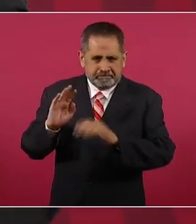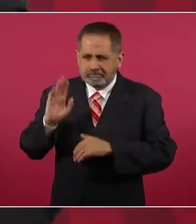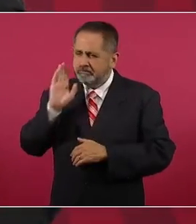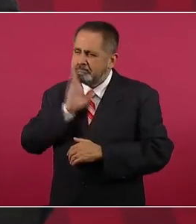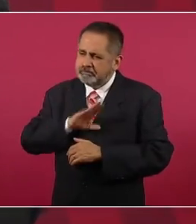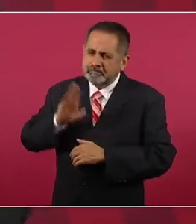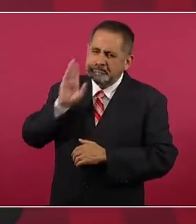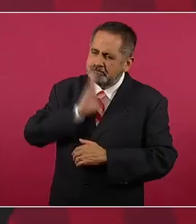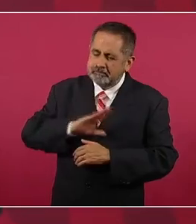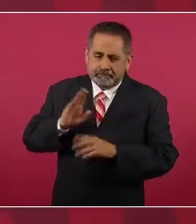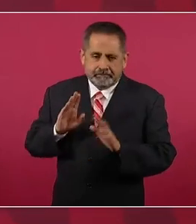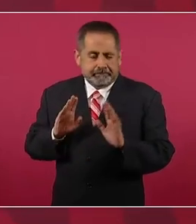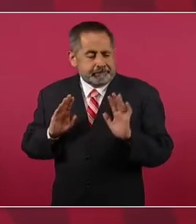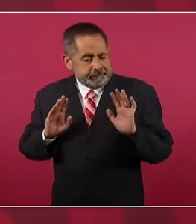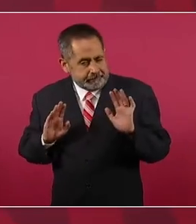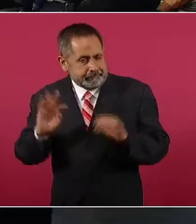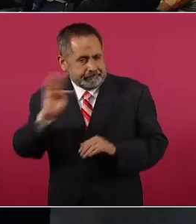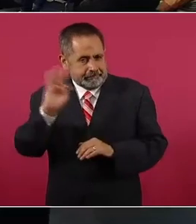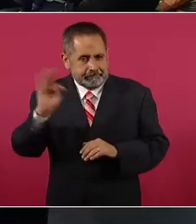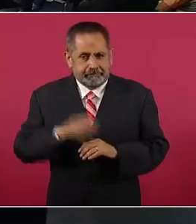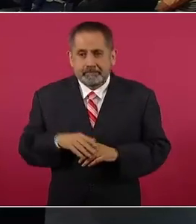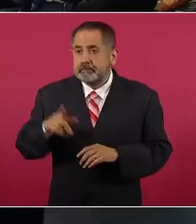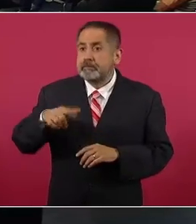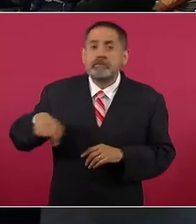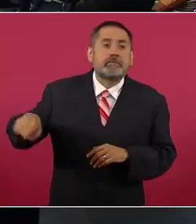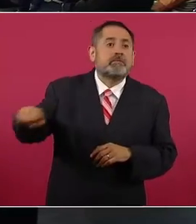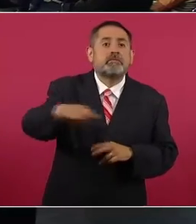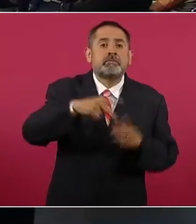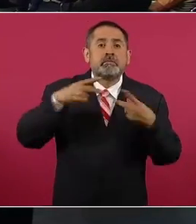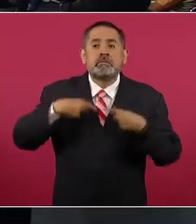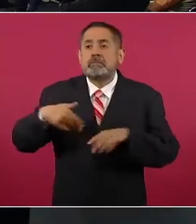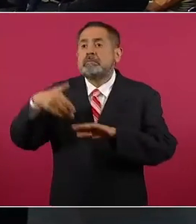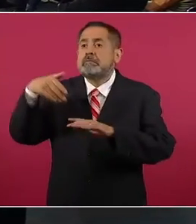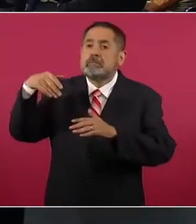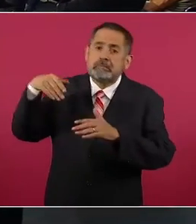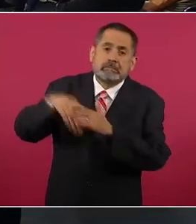estuviese mal y afectara al pueblo,